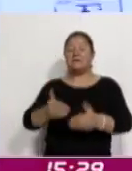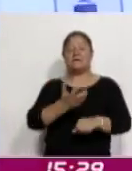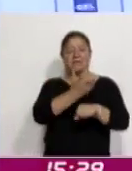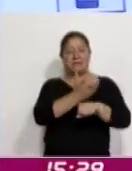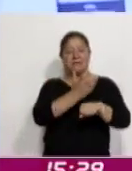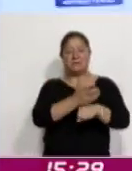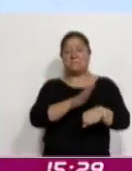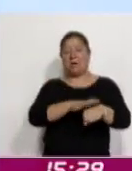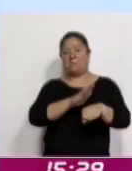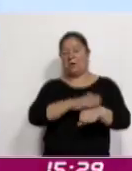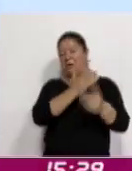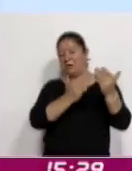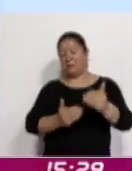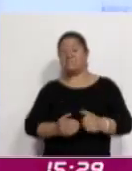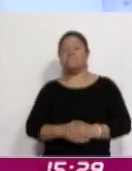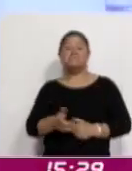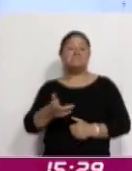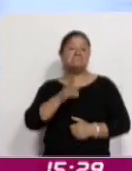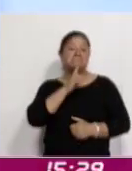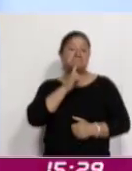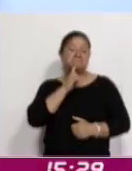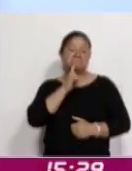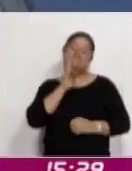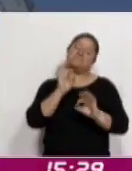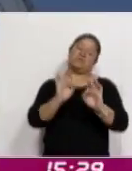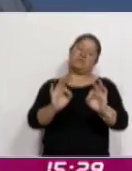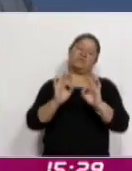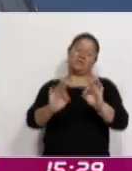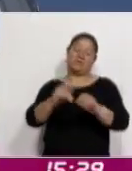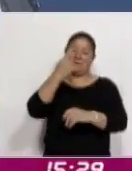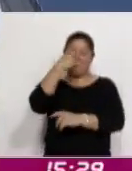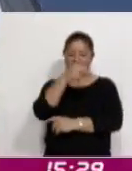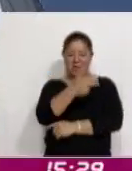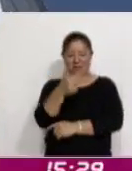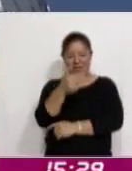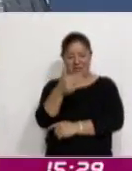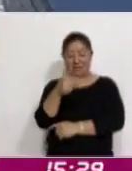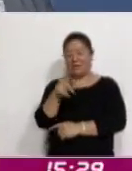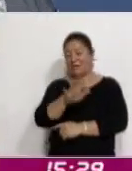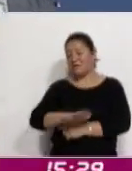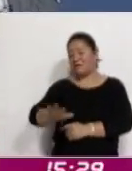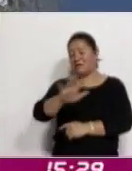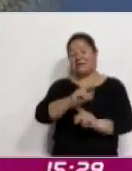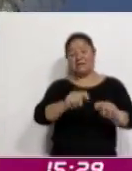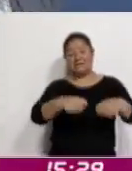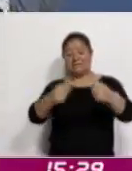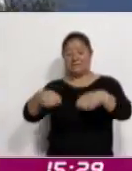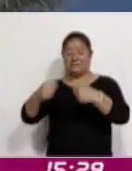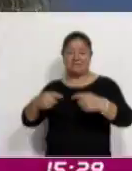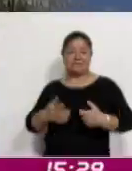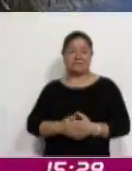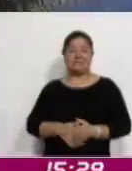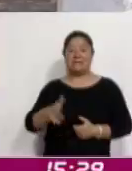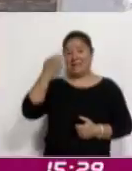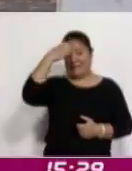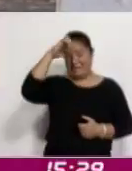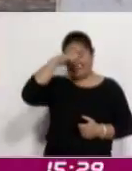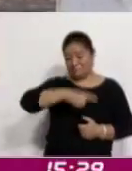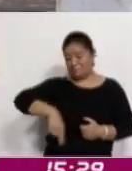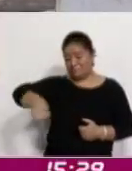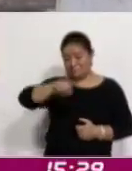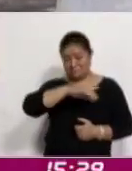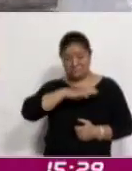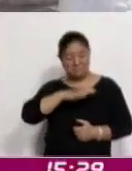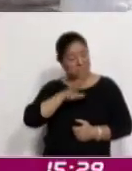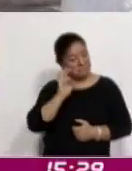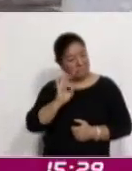Estados Unidos. Son buenas noticias para el sector hotelero, para el sector comercial. La experiencia ha sido muy,